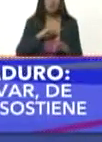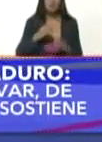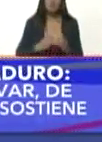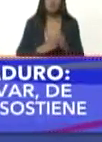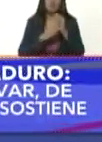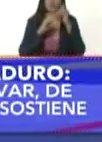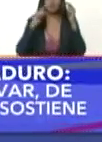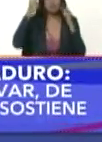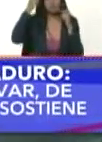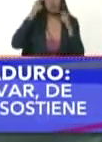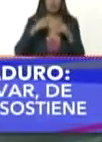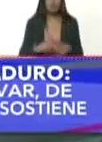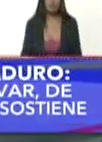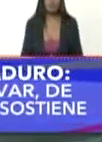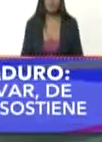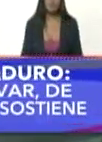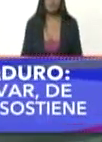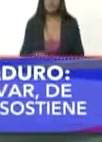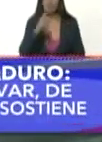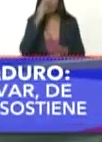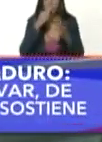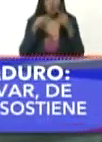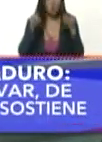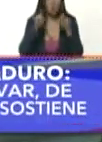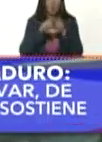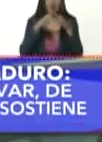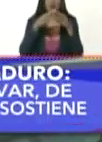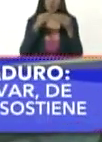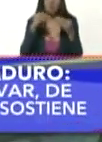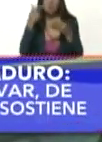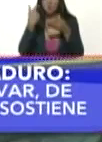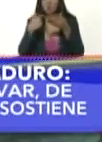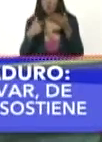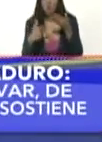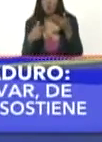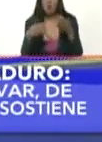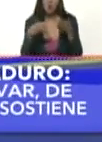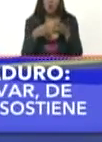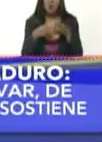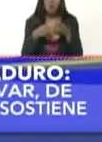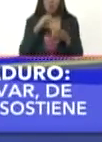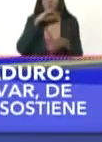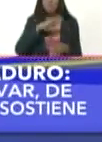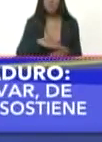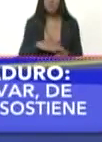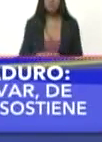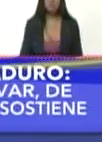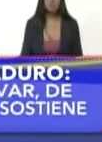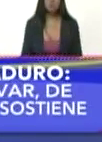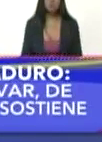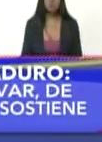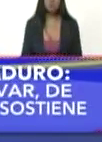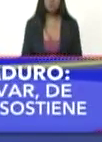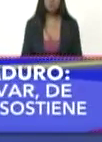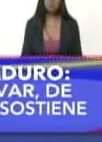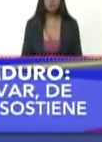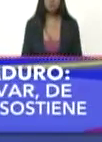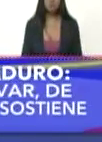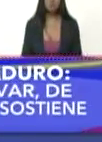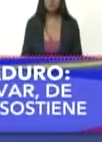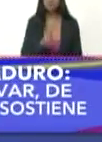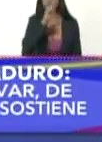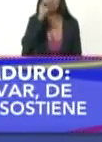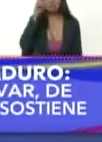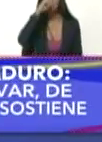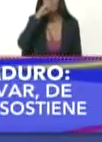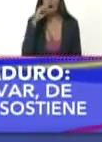comandante Chávez, en homenaje a toda esa epopeya histórica, en el bicentenario